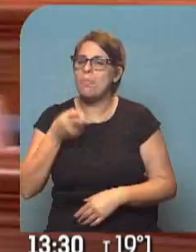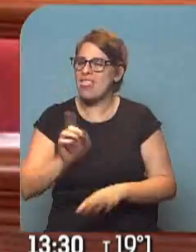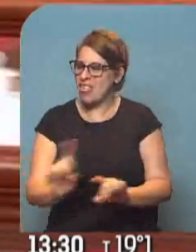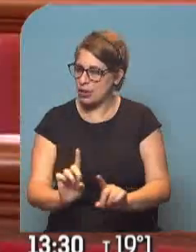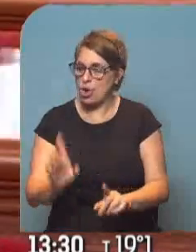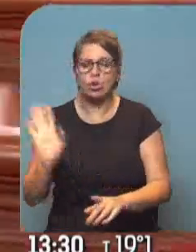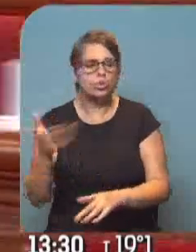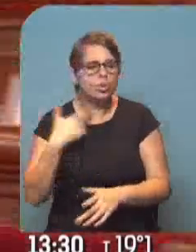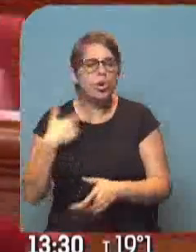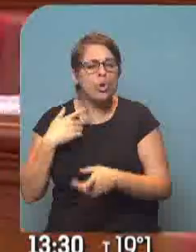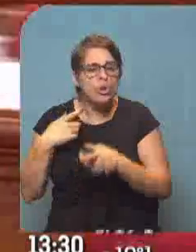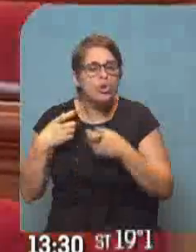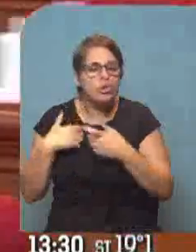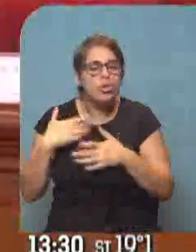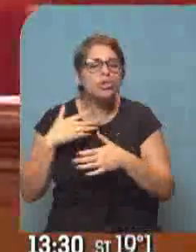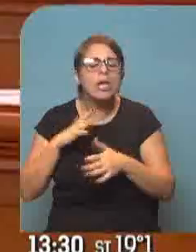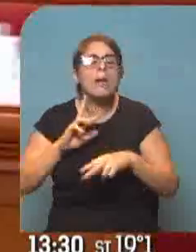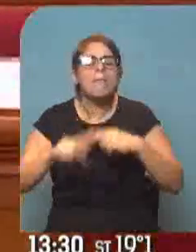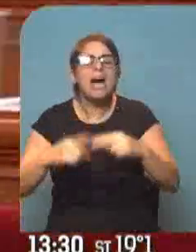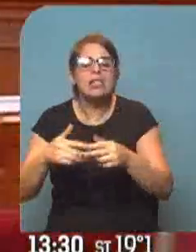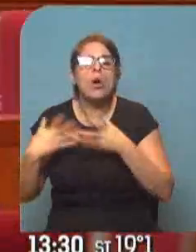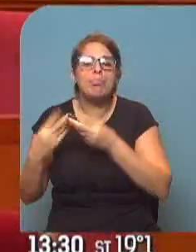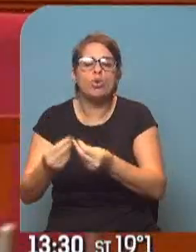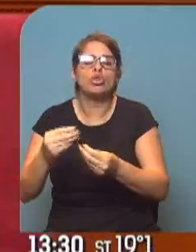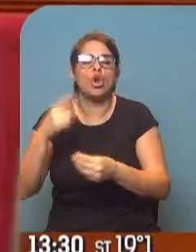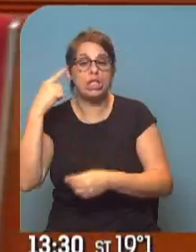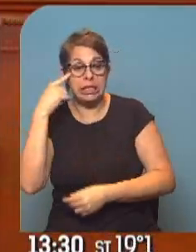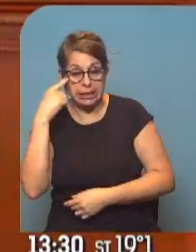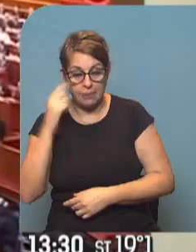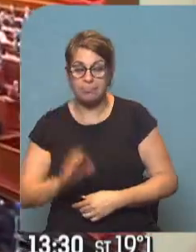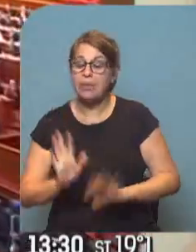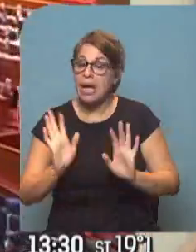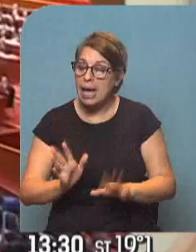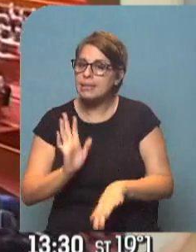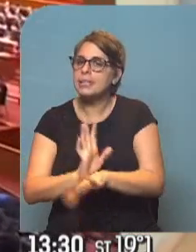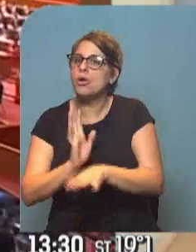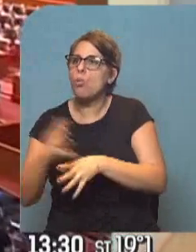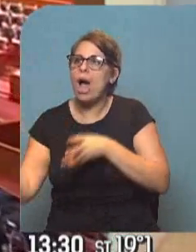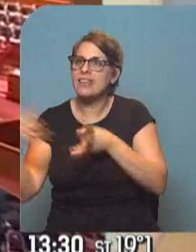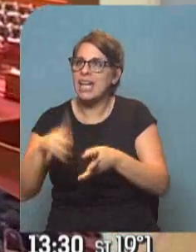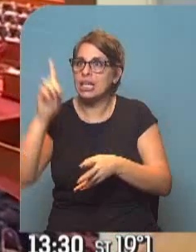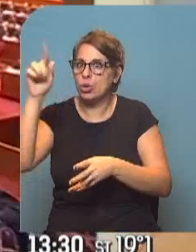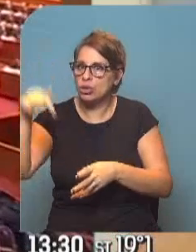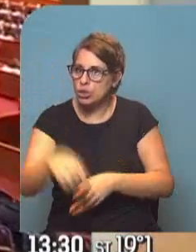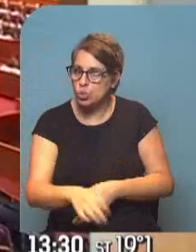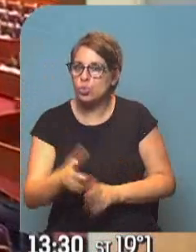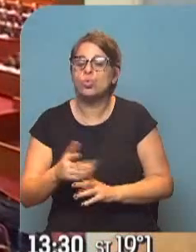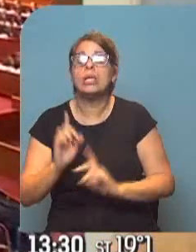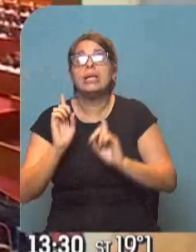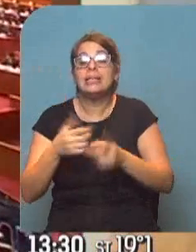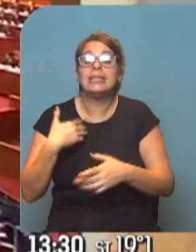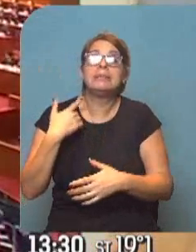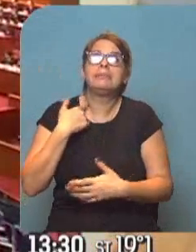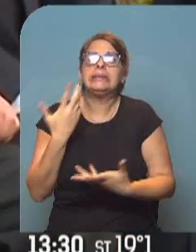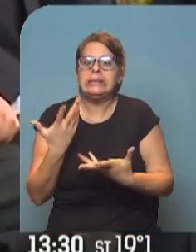sus pasos están avalados y respaldados por China. Así como un ataque del norte al sur, salvo una escalada